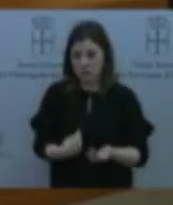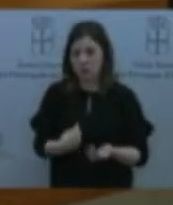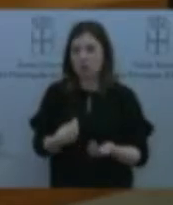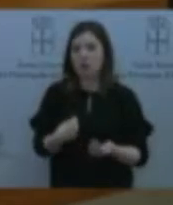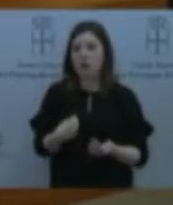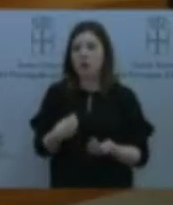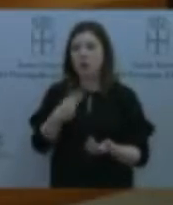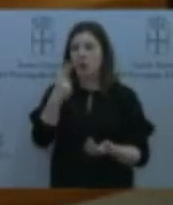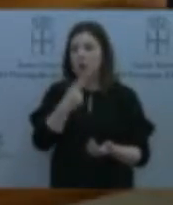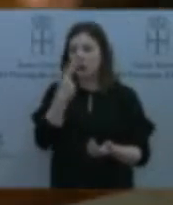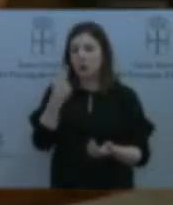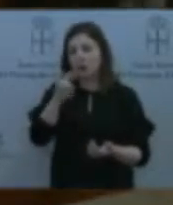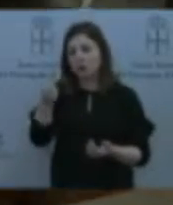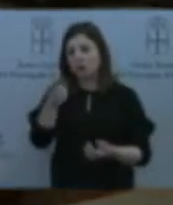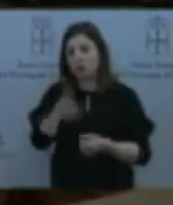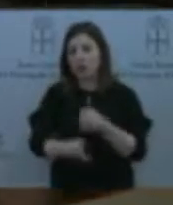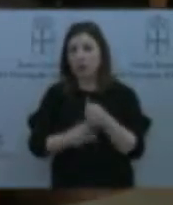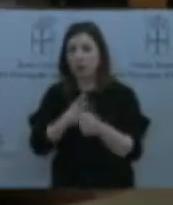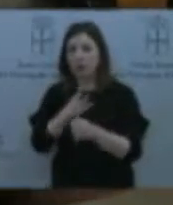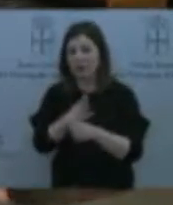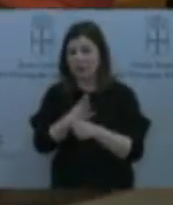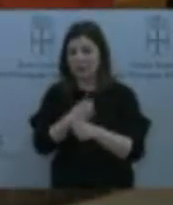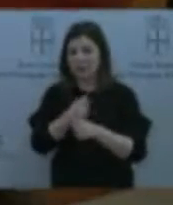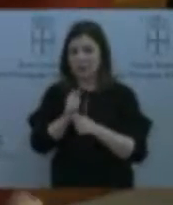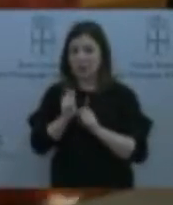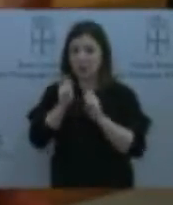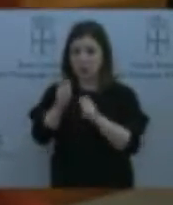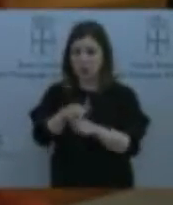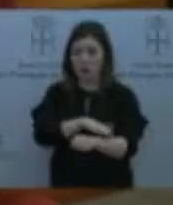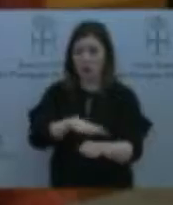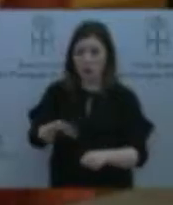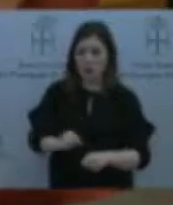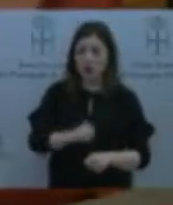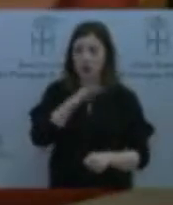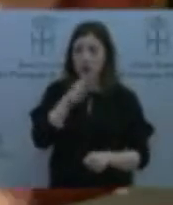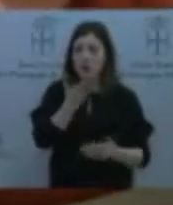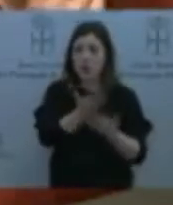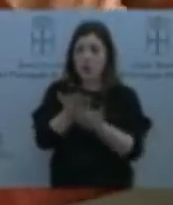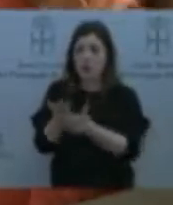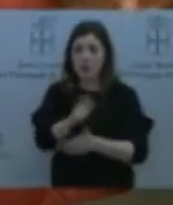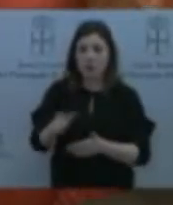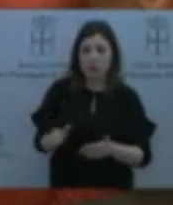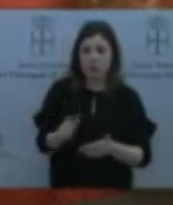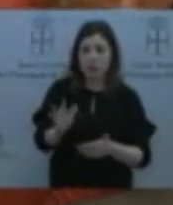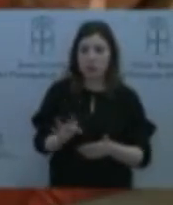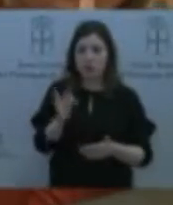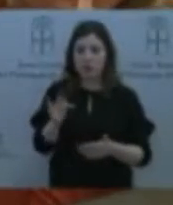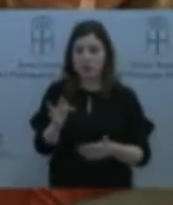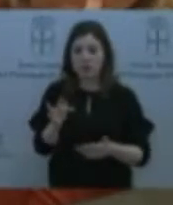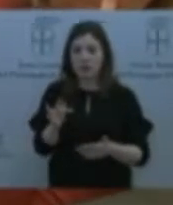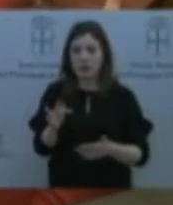que ante las demandas de regeneración ciudadana, cierre de los gobernantes, cierre de las instituciones,